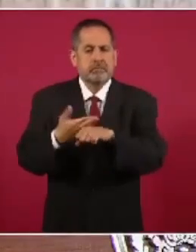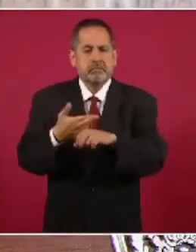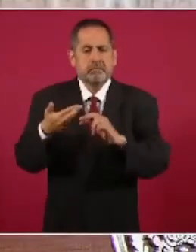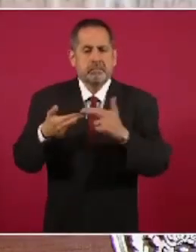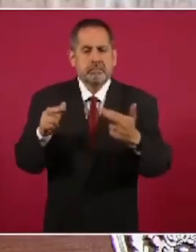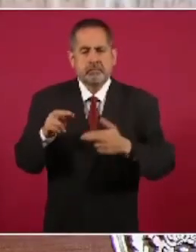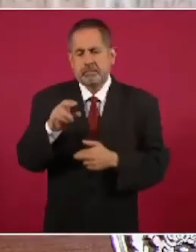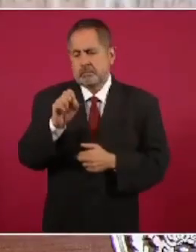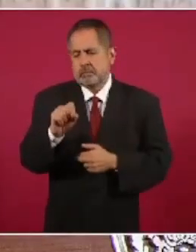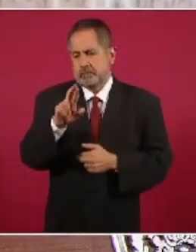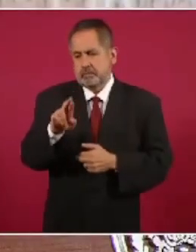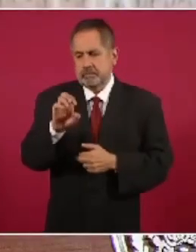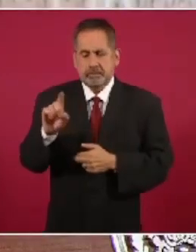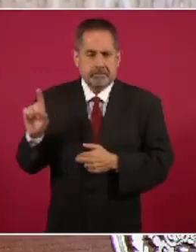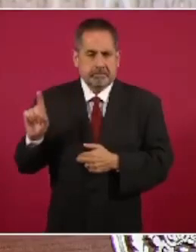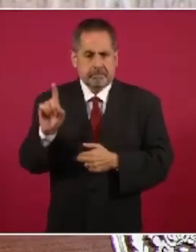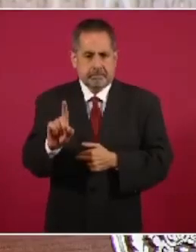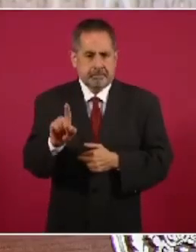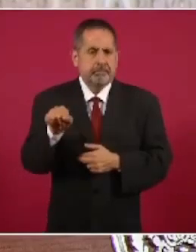Relaciones Exteriores.